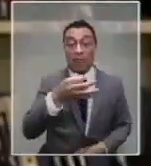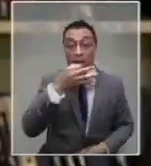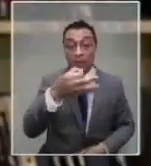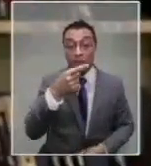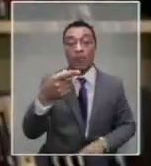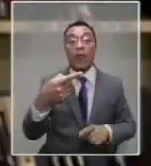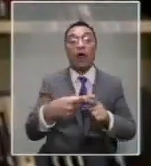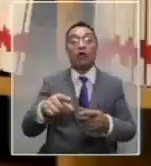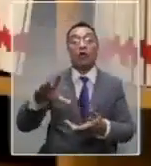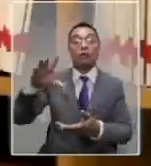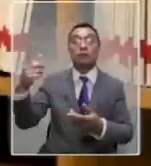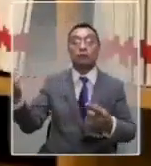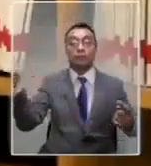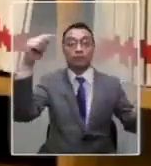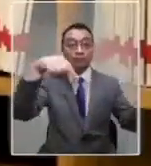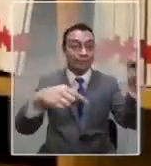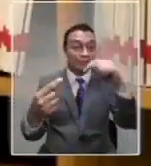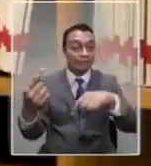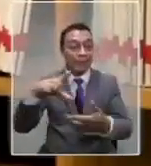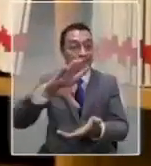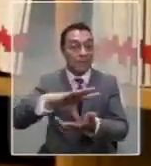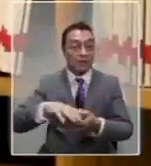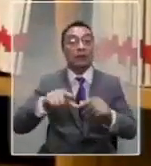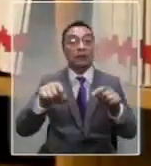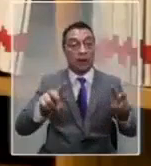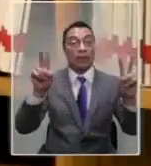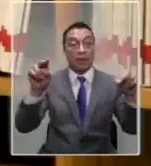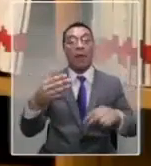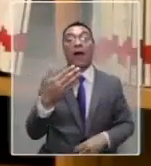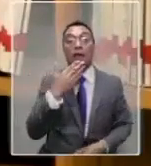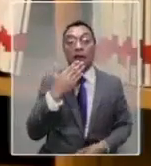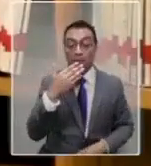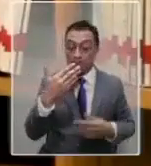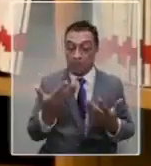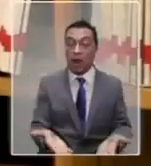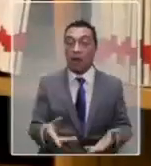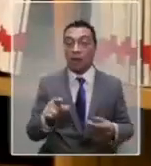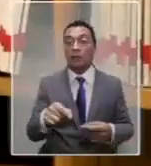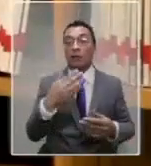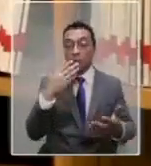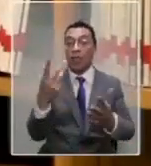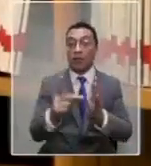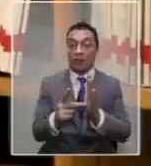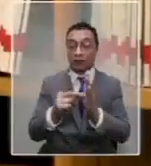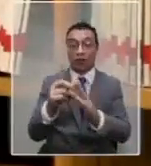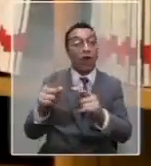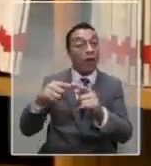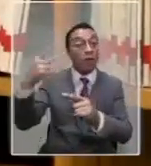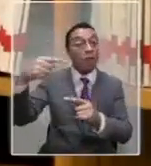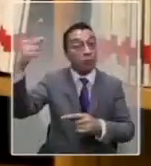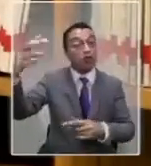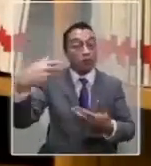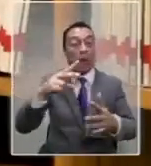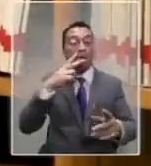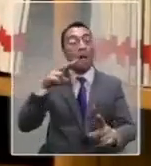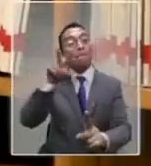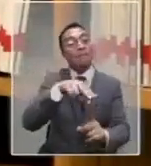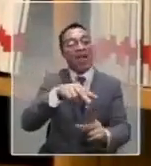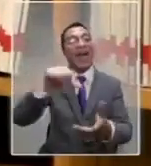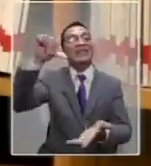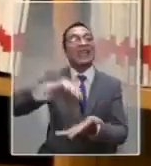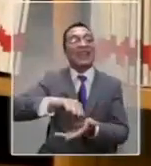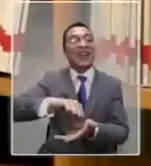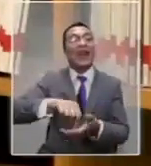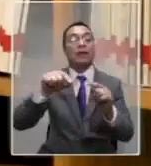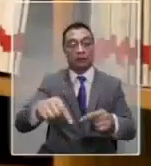la migración, es uno de los temas que vamos a tener como para desarrollar en los próximos capítulos de Mirada Central,